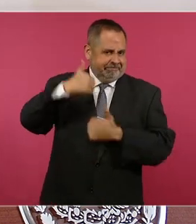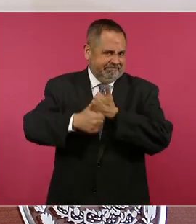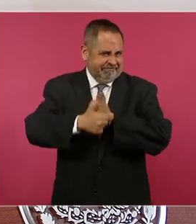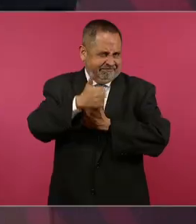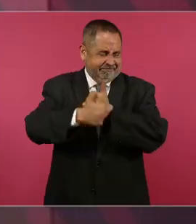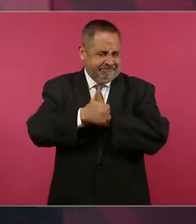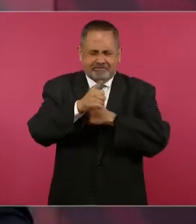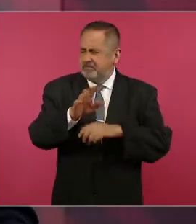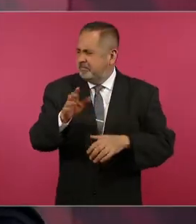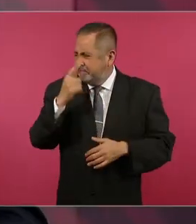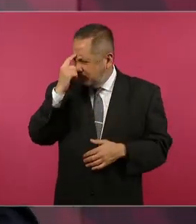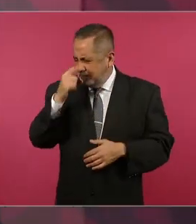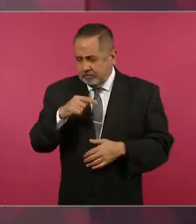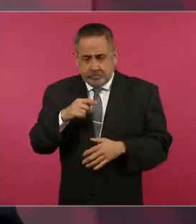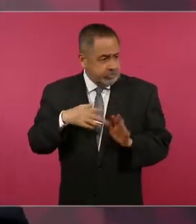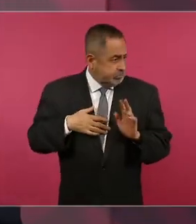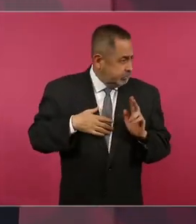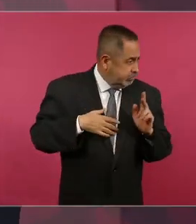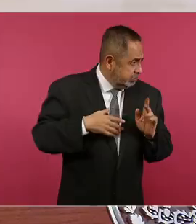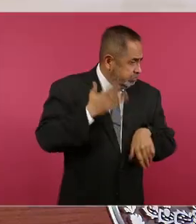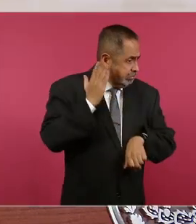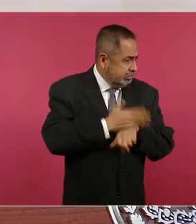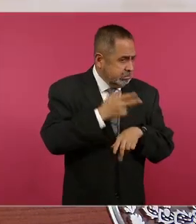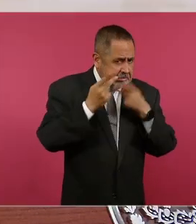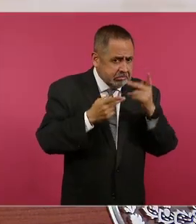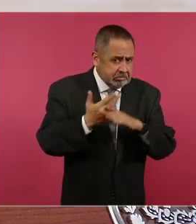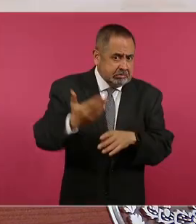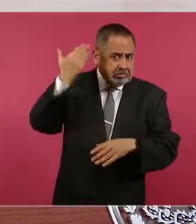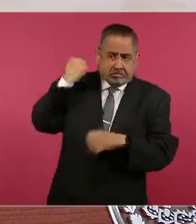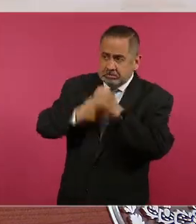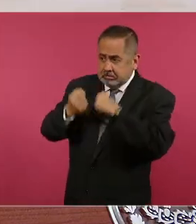no creo que me castiguen si estoy hablando del 2000